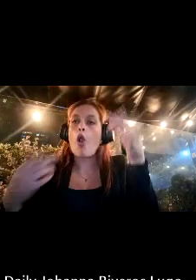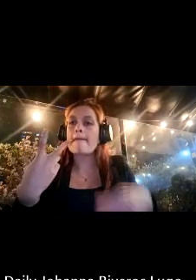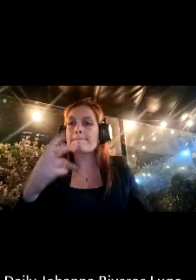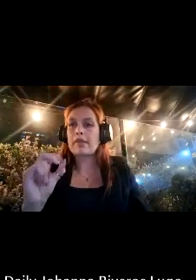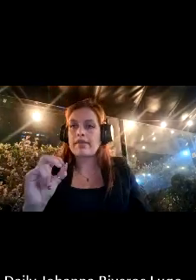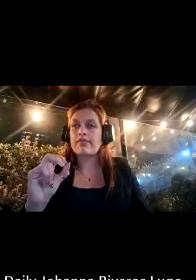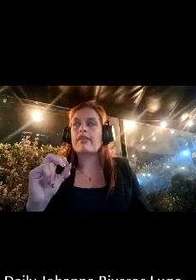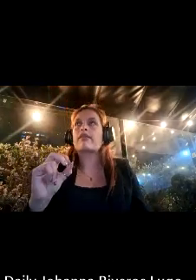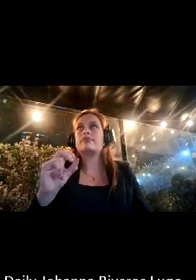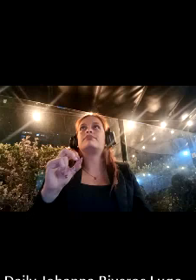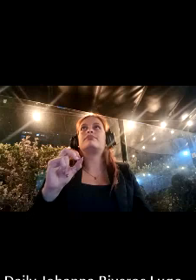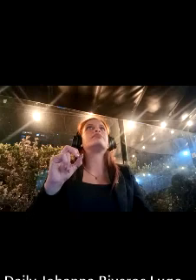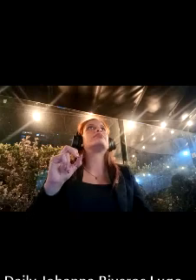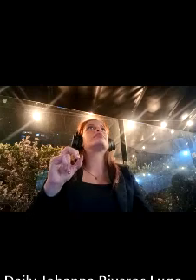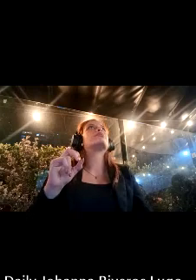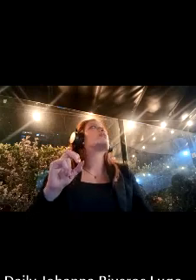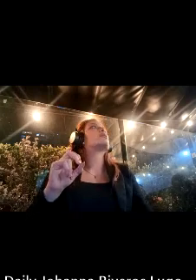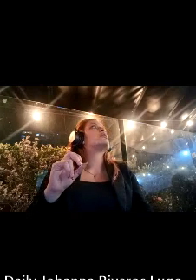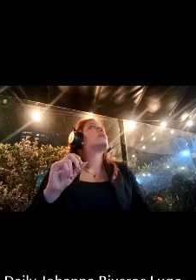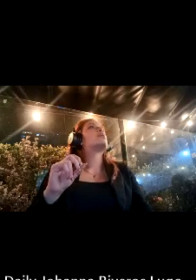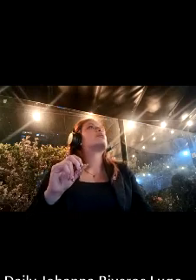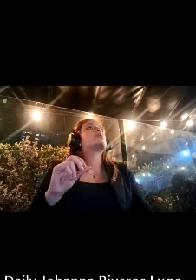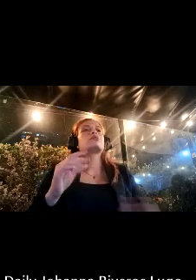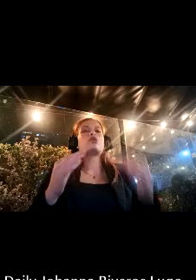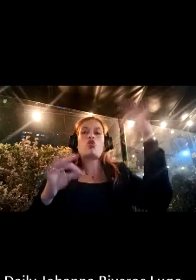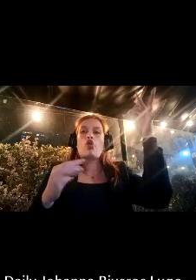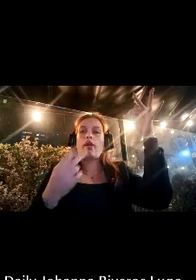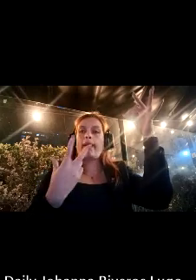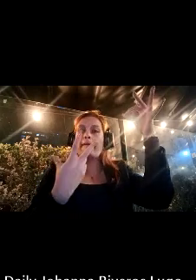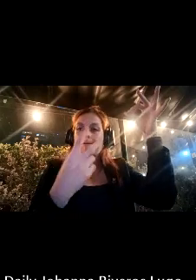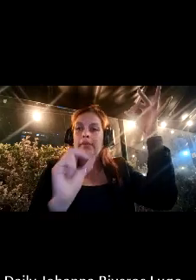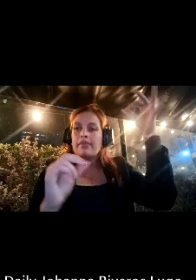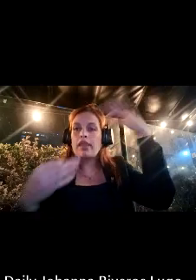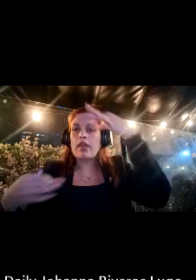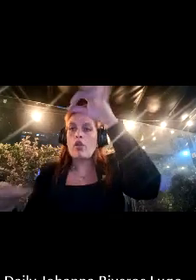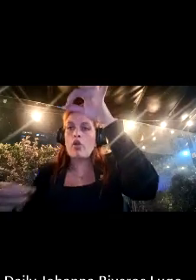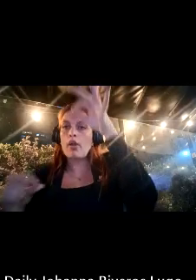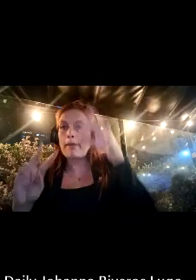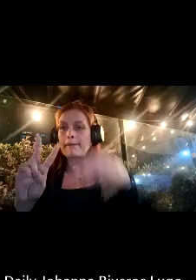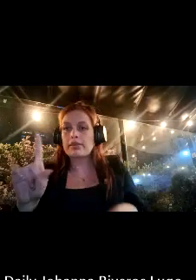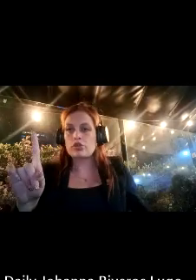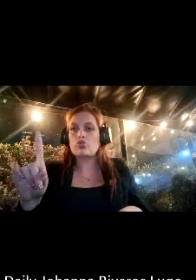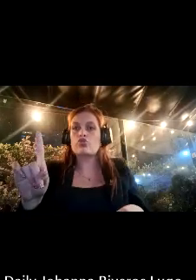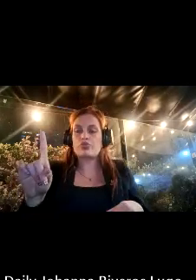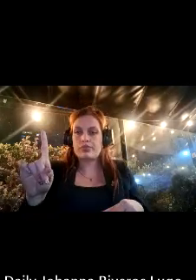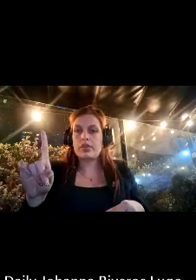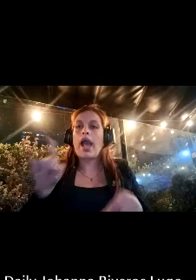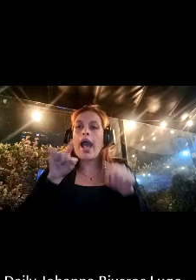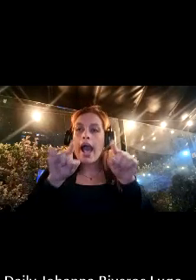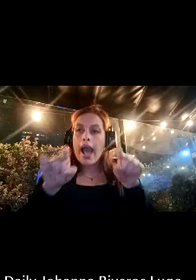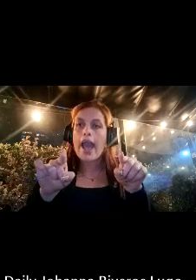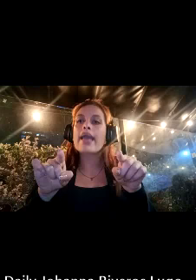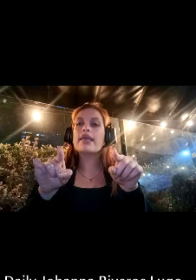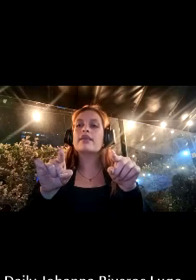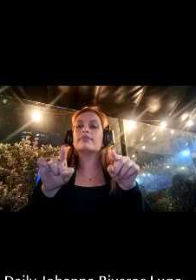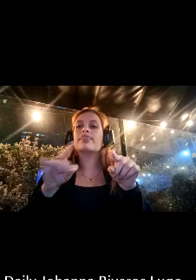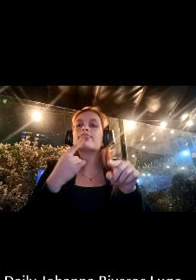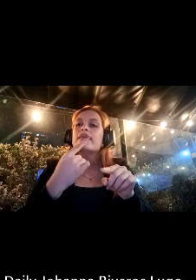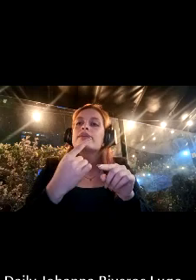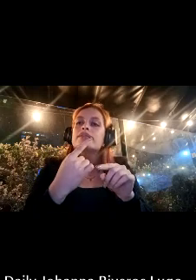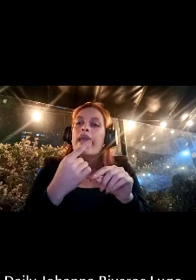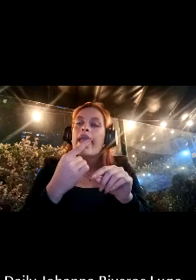En la página 2021 vamos a encontrar el componente de física.